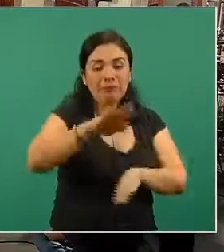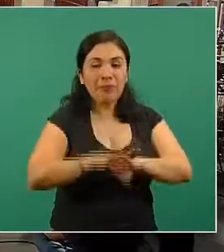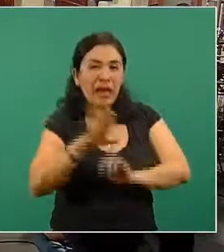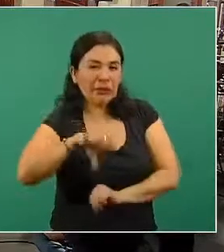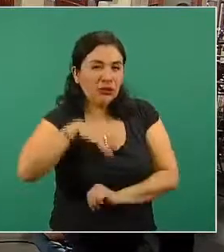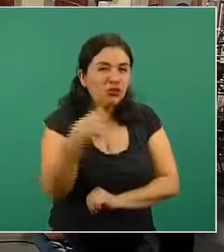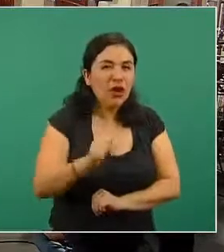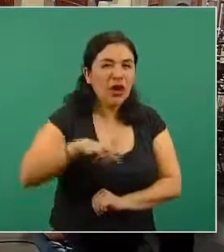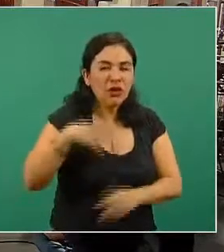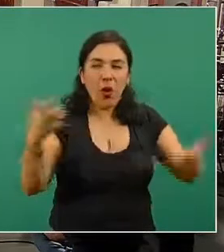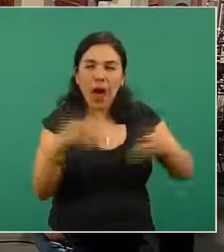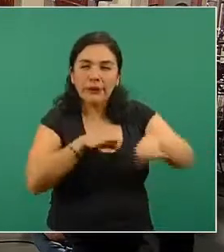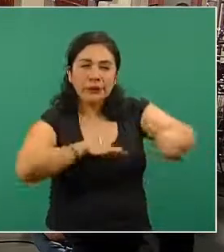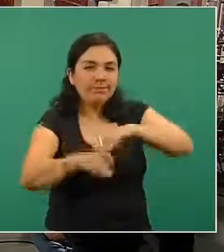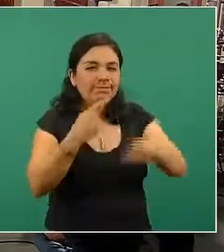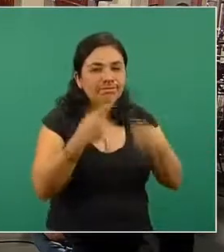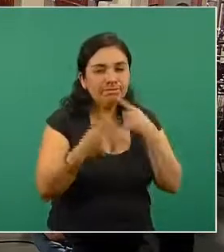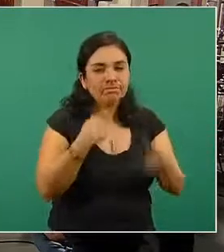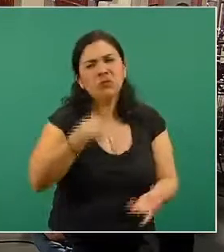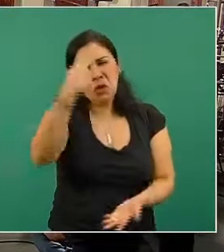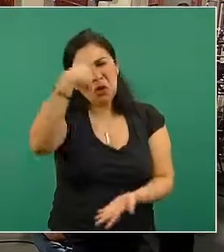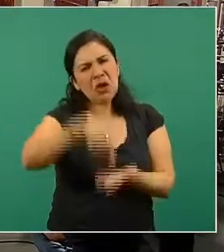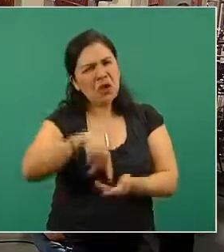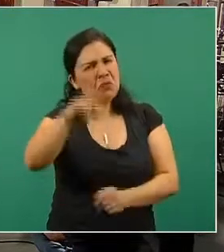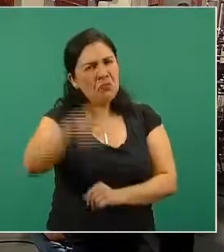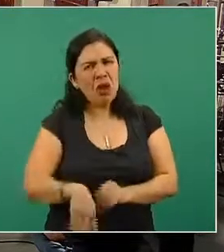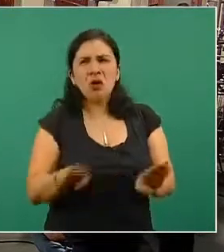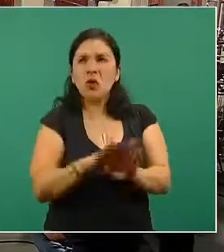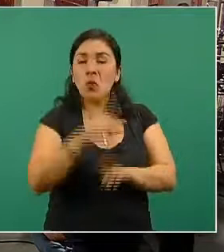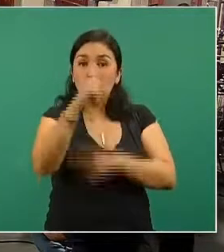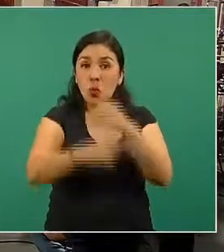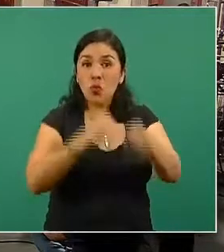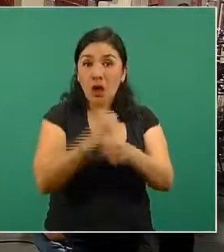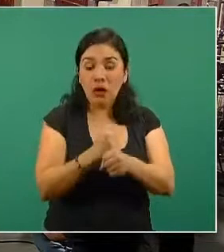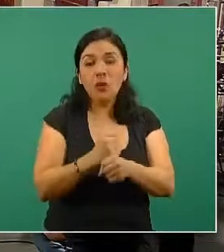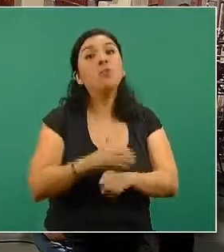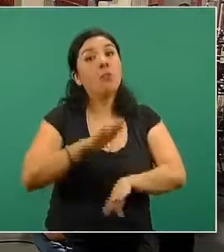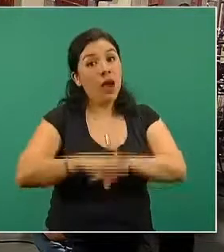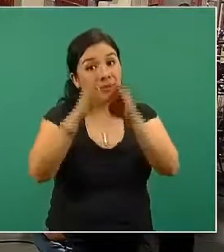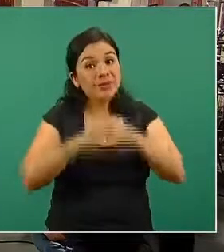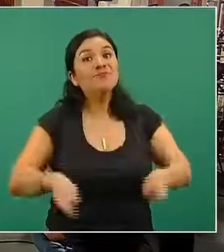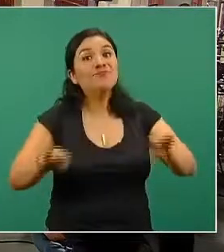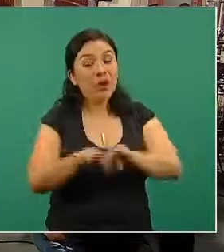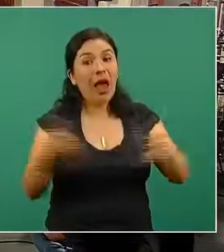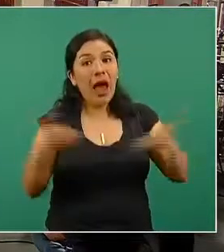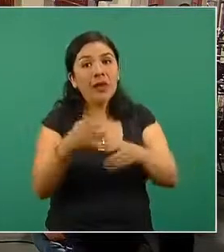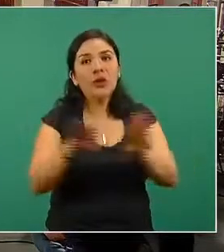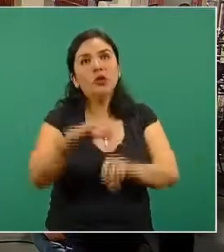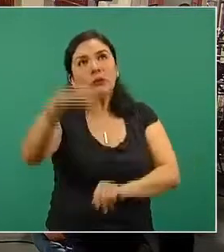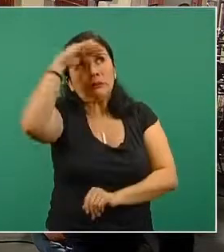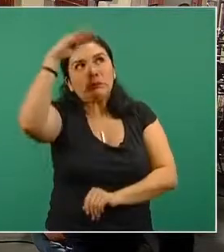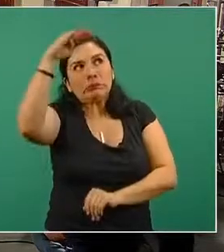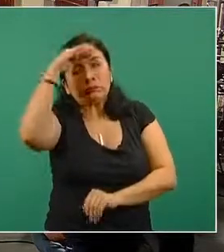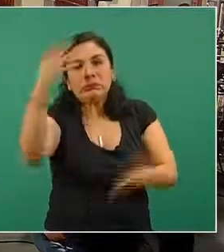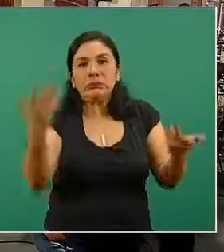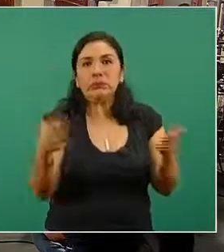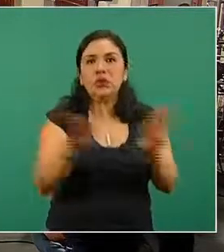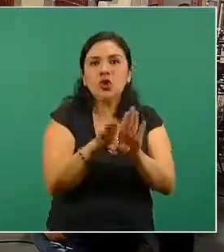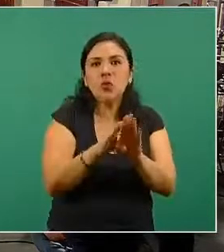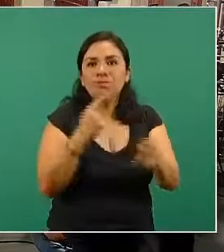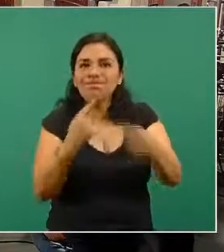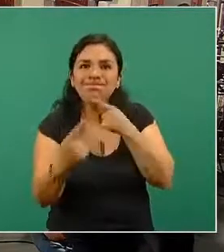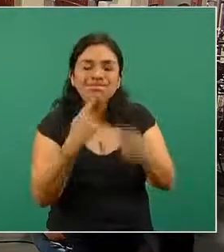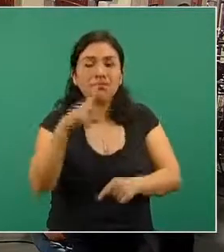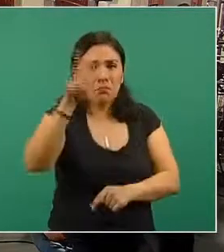el que se está trabajando. Creo que en general un año sí siempre es importante para reflexionar. Creo que se ha